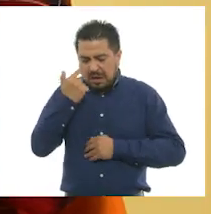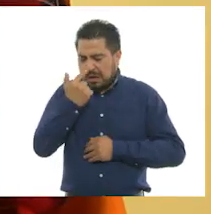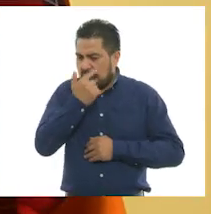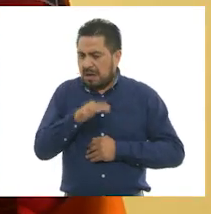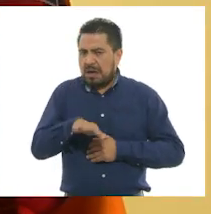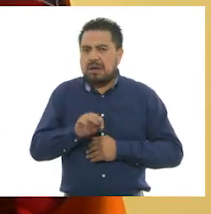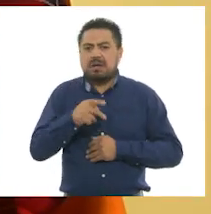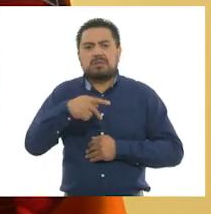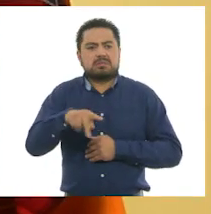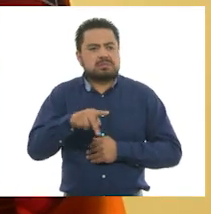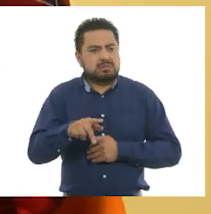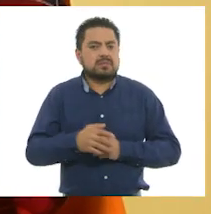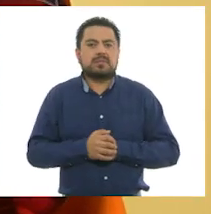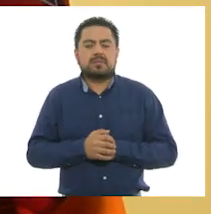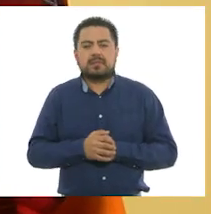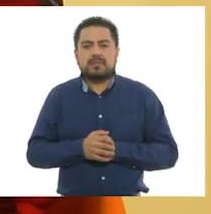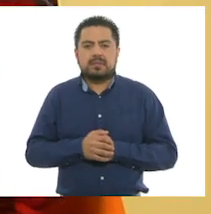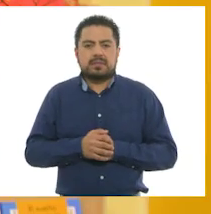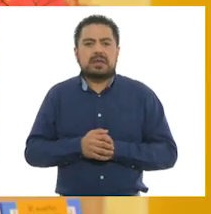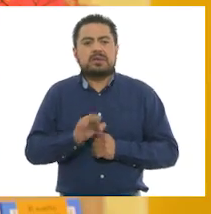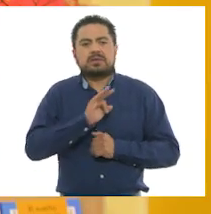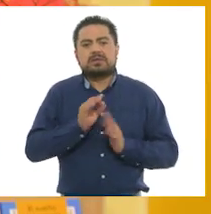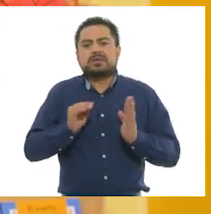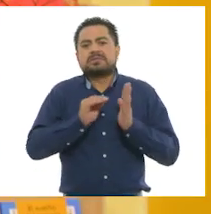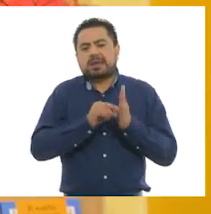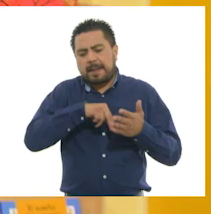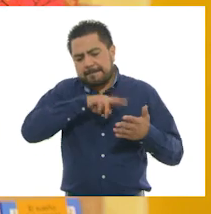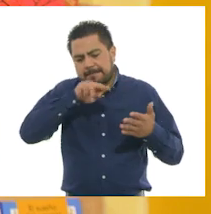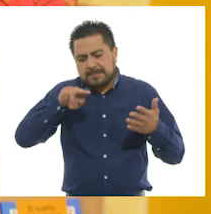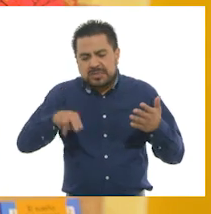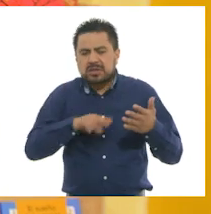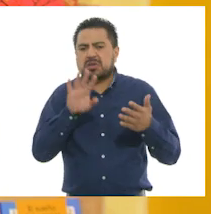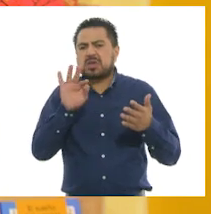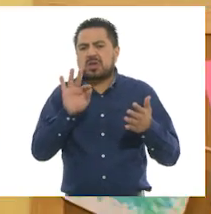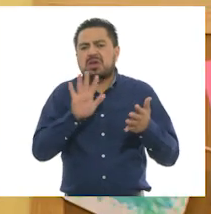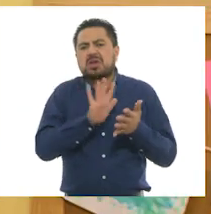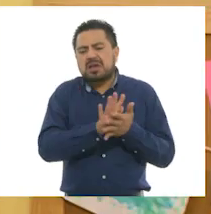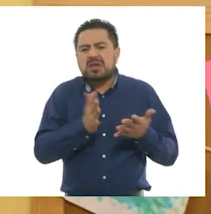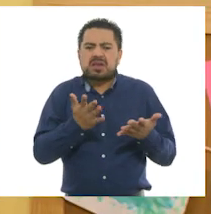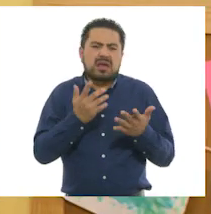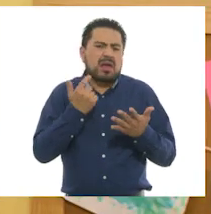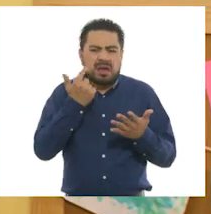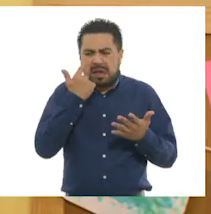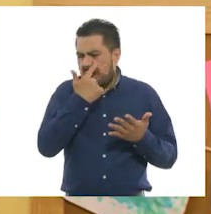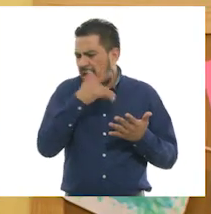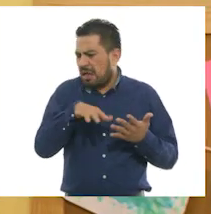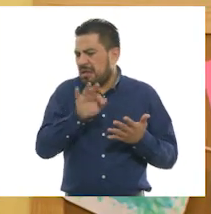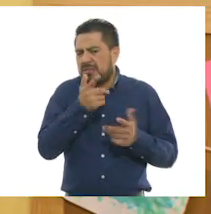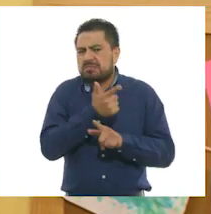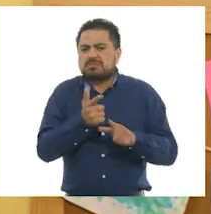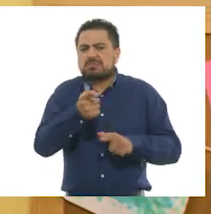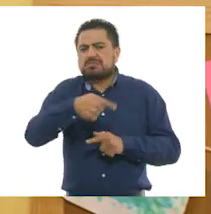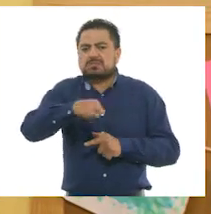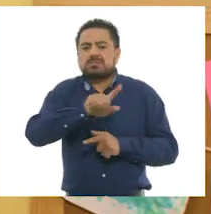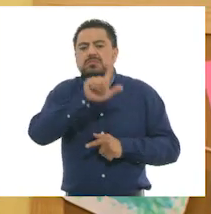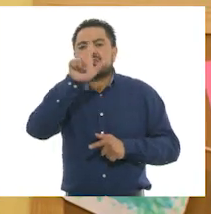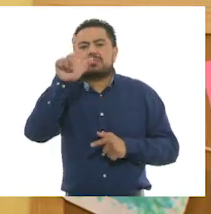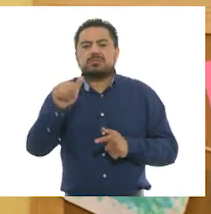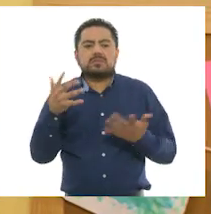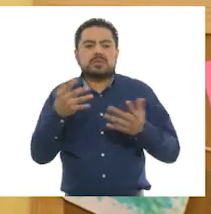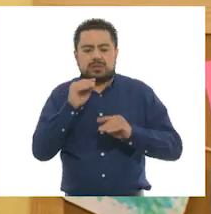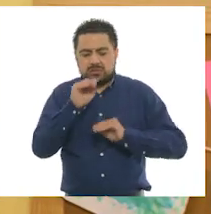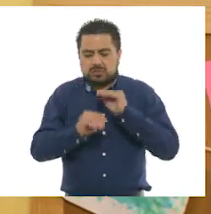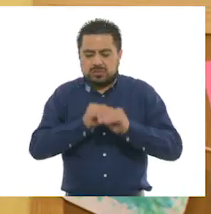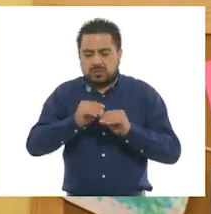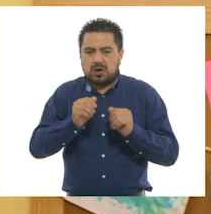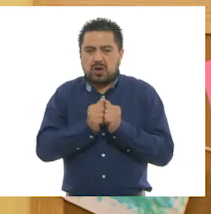quieras. Le puedes poner pintura, pegamento, lo que tú quieras, y después podemos hacer percusión con ella